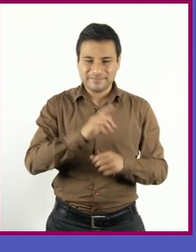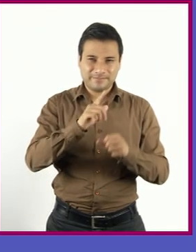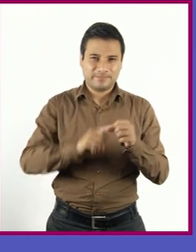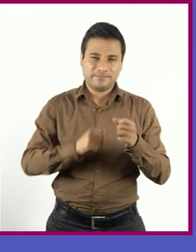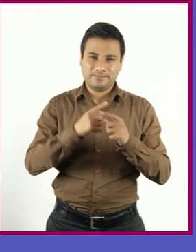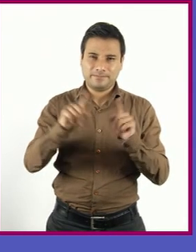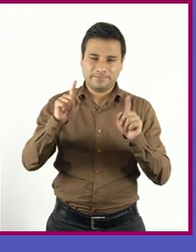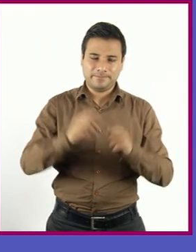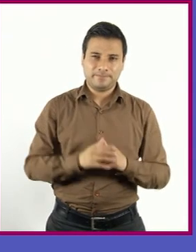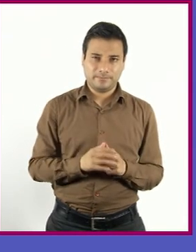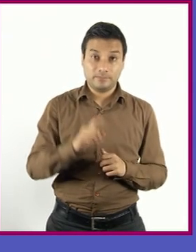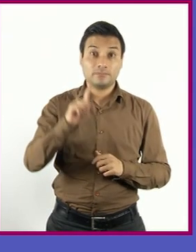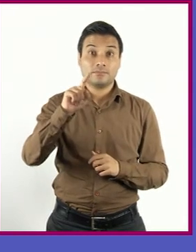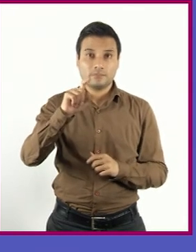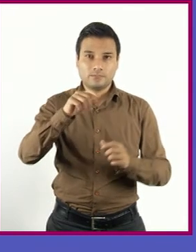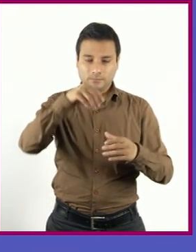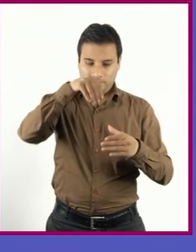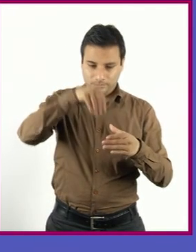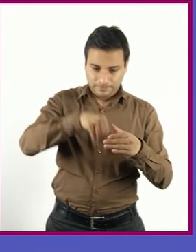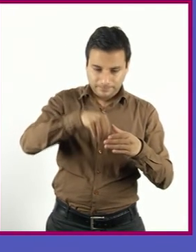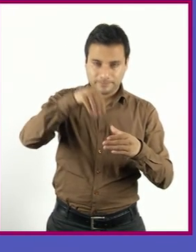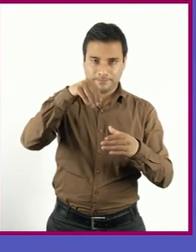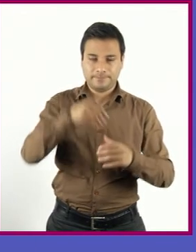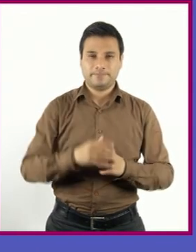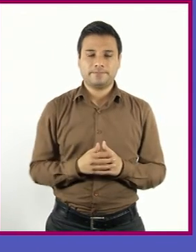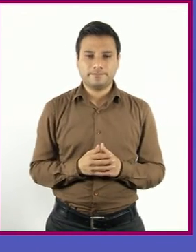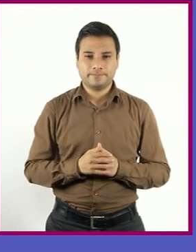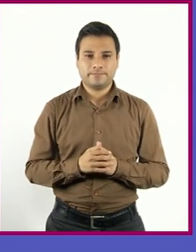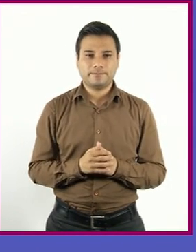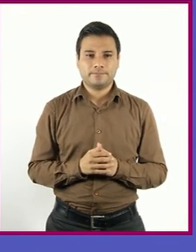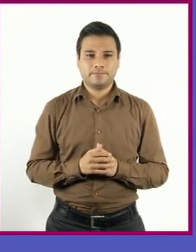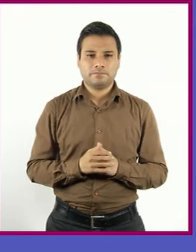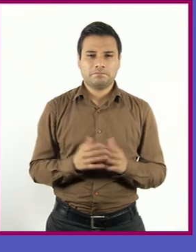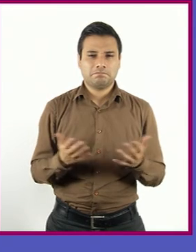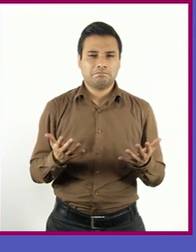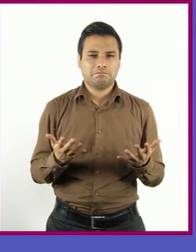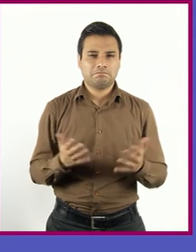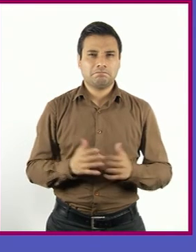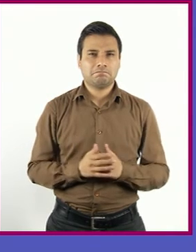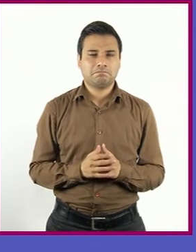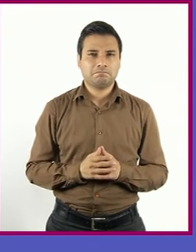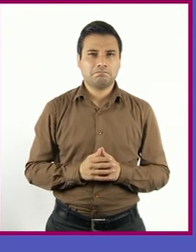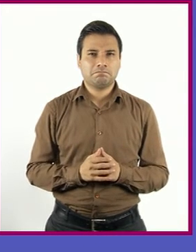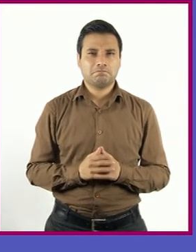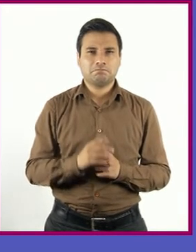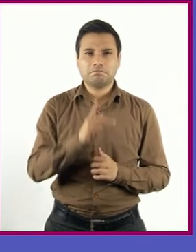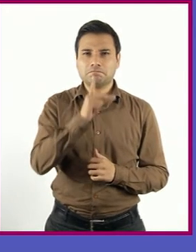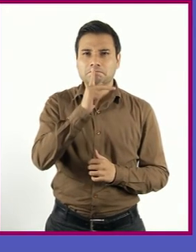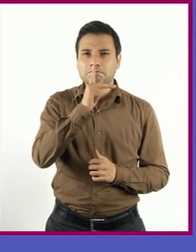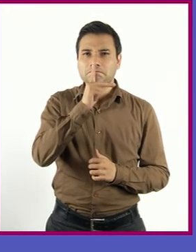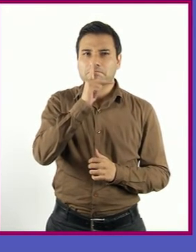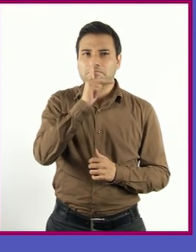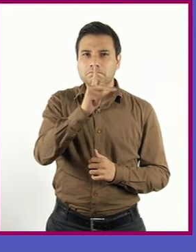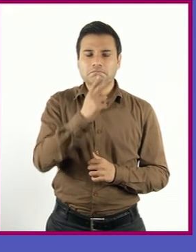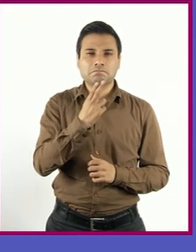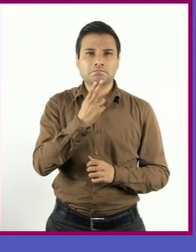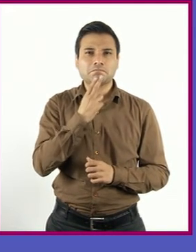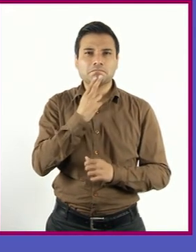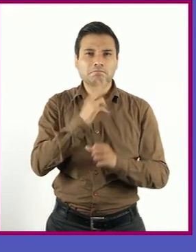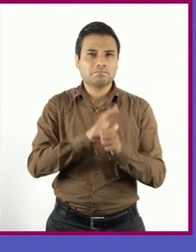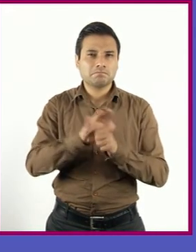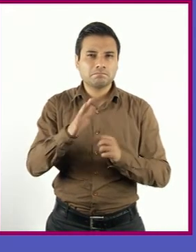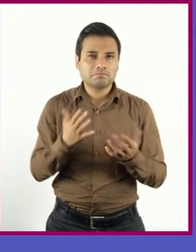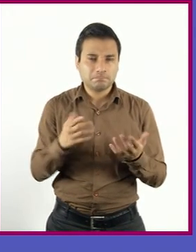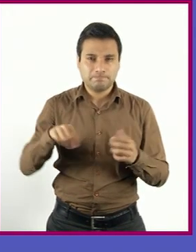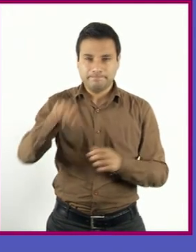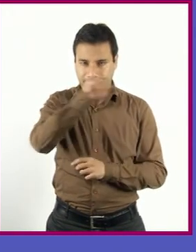de tela y tamaño. ¿Qué expresiones se están usando en esta regla? En casa, identifíquelas